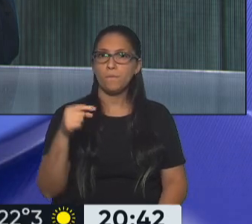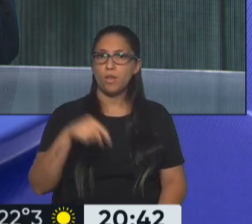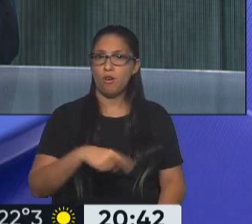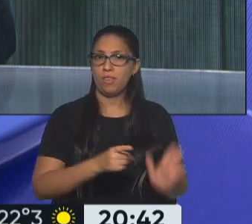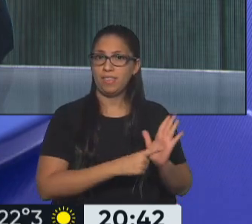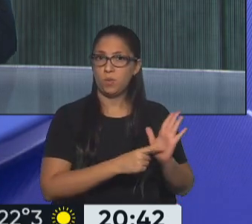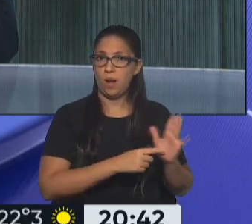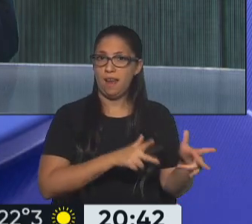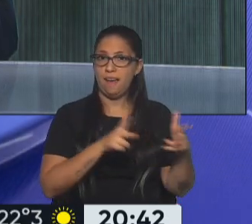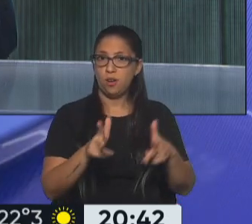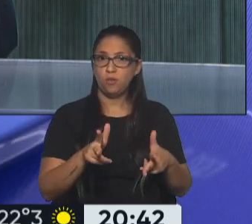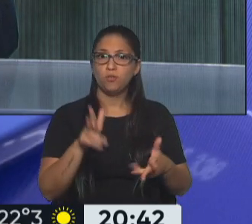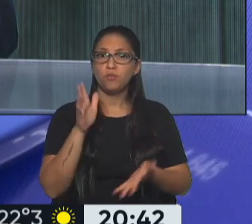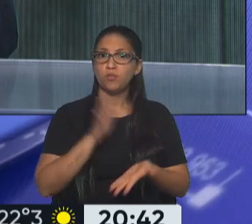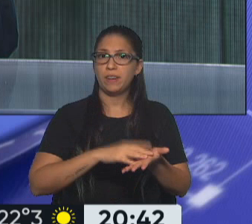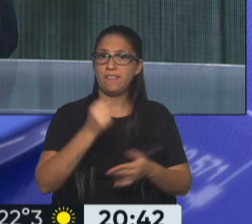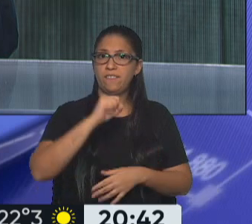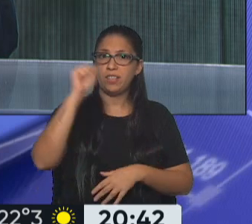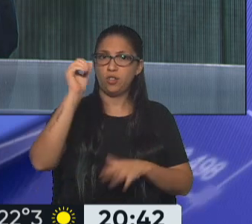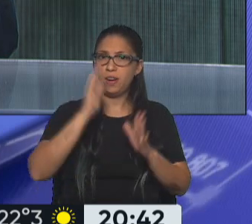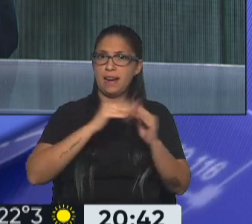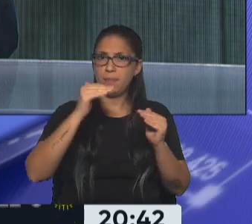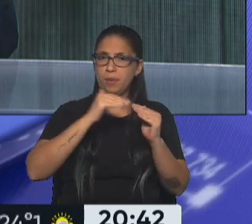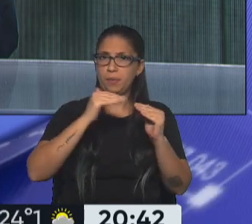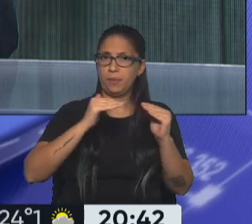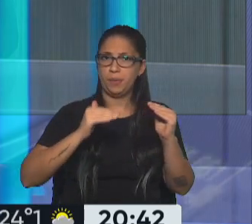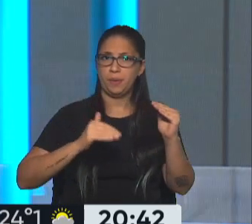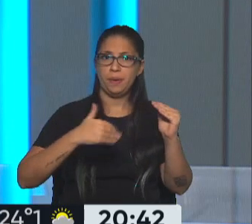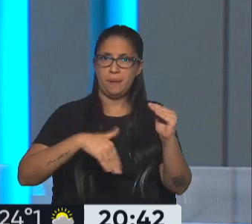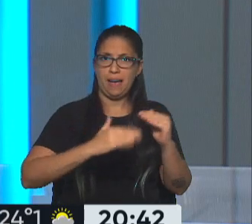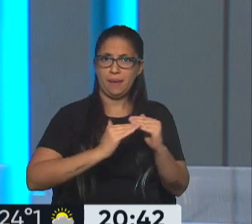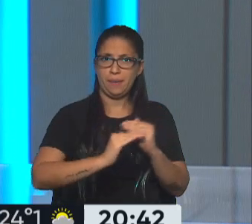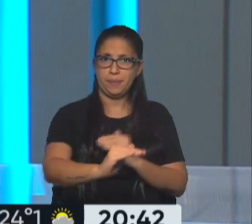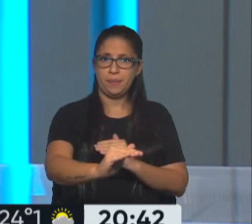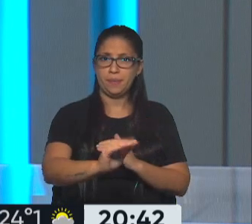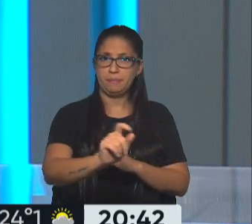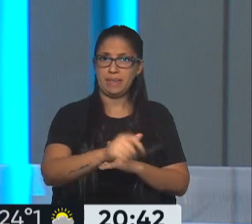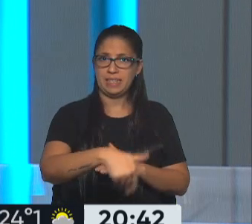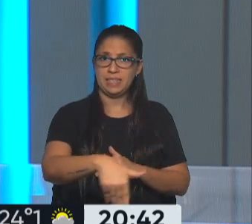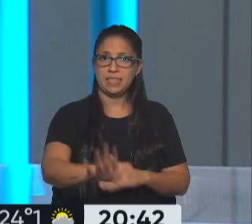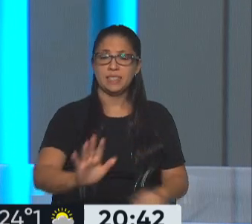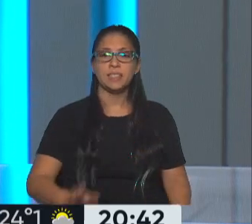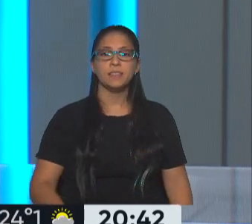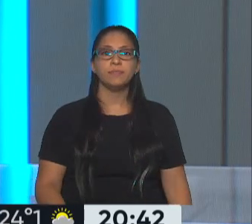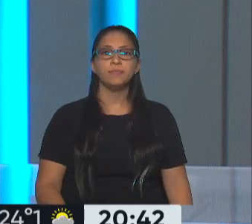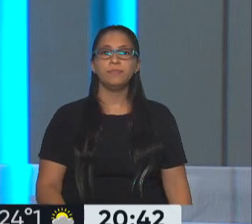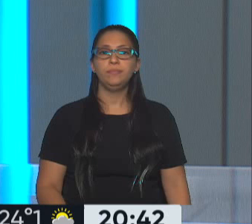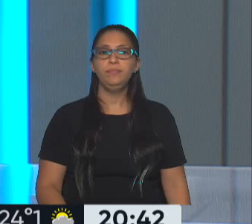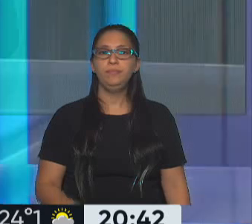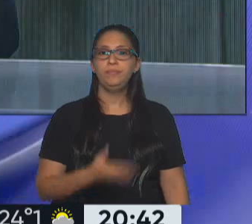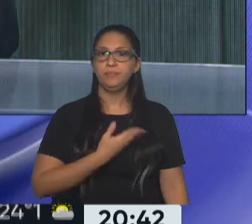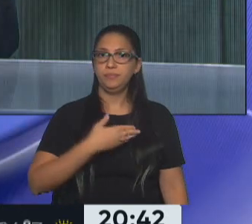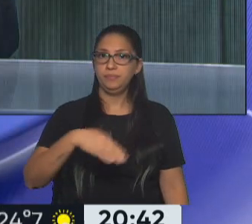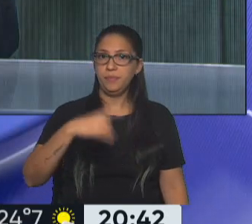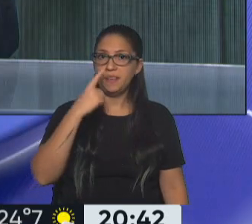Georgieva de que la inflación está bajando más rápido de lo que se esperaba, se va a mantener en los próximos meses. Bueno, el fondo mira